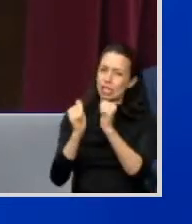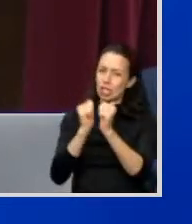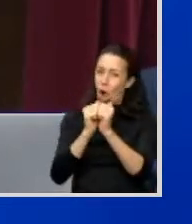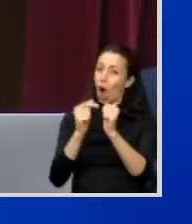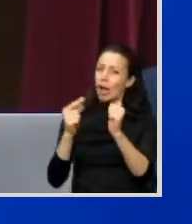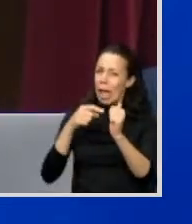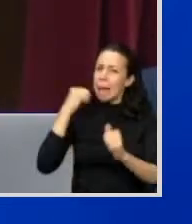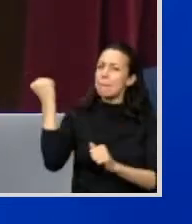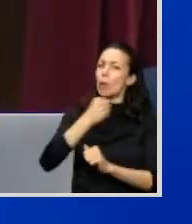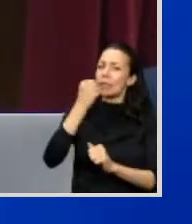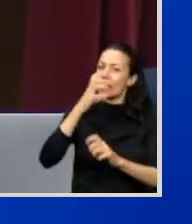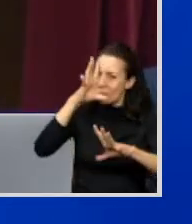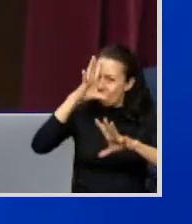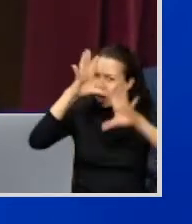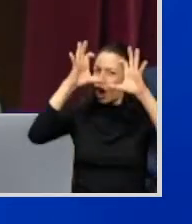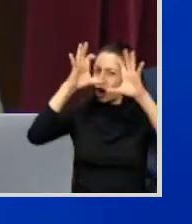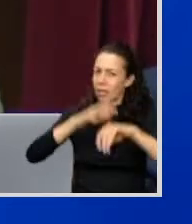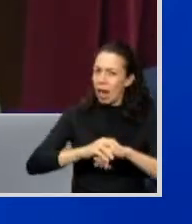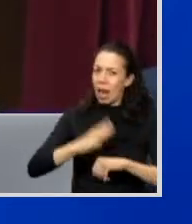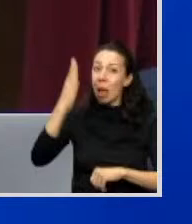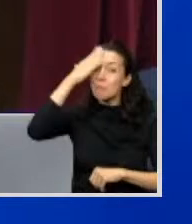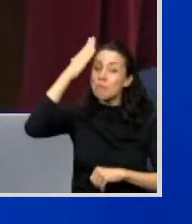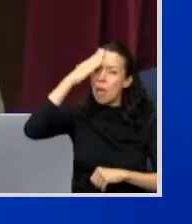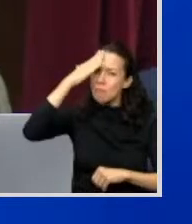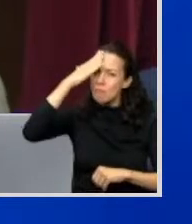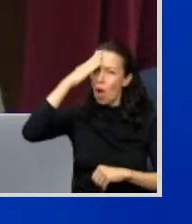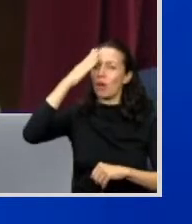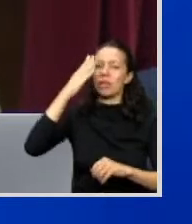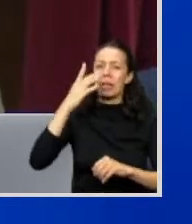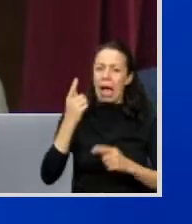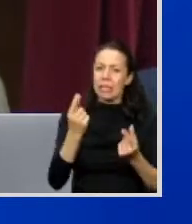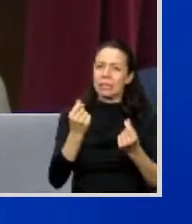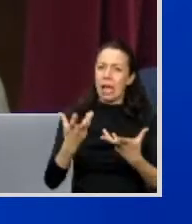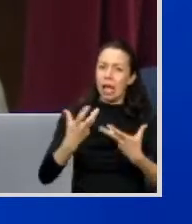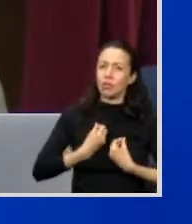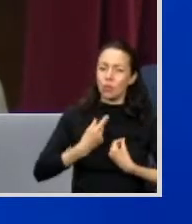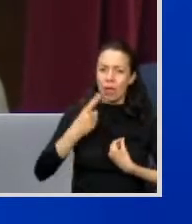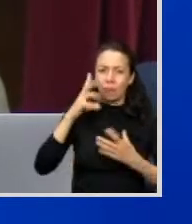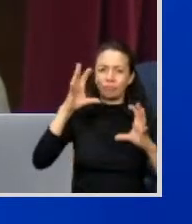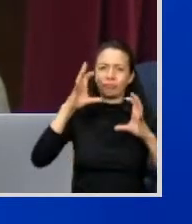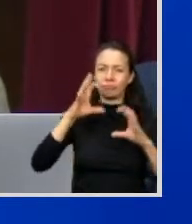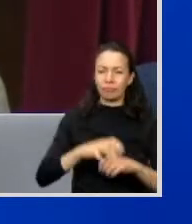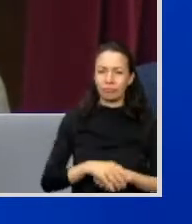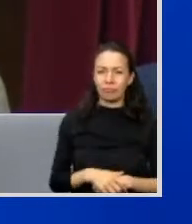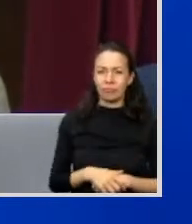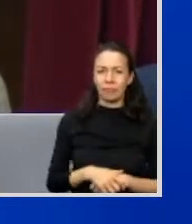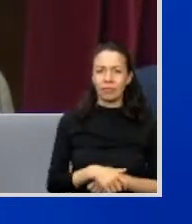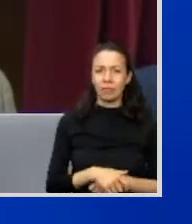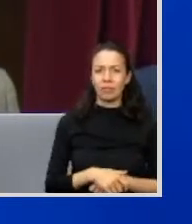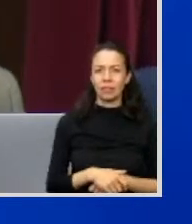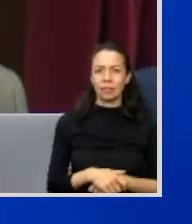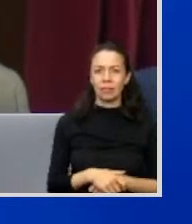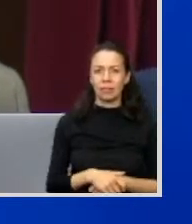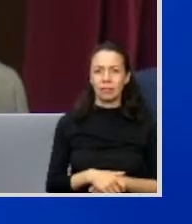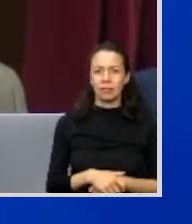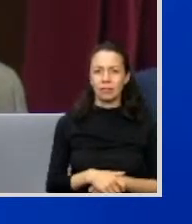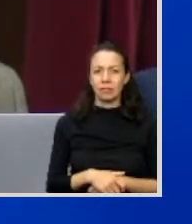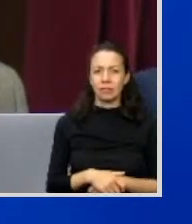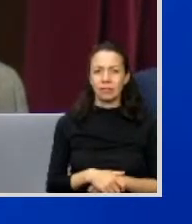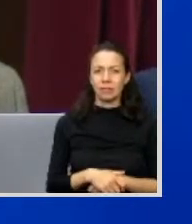de Unidos por la Patria van a reclamar judicialmente y cuando pudieron hacerlo no lo hicieron y se callaron la boca y se quedaron claro.